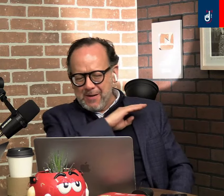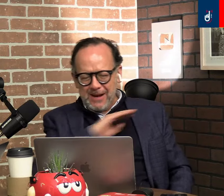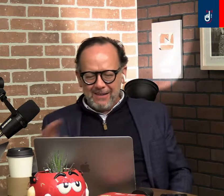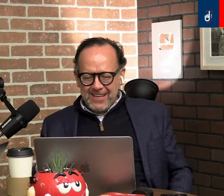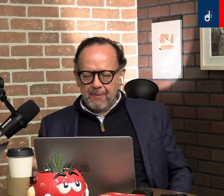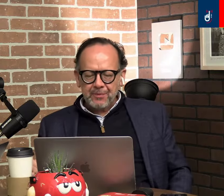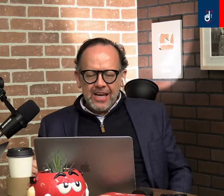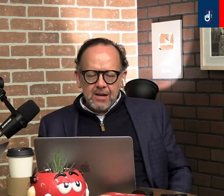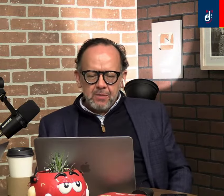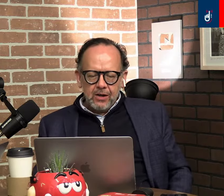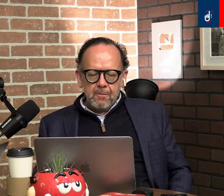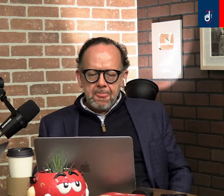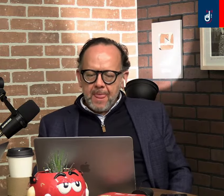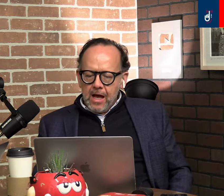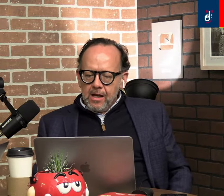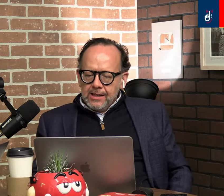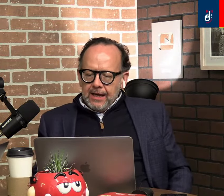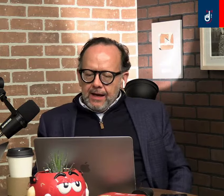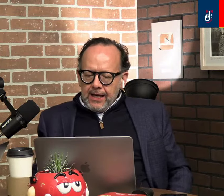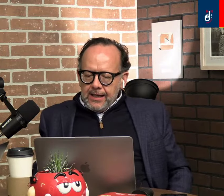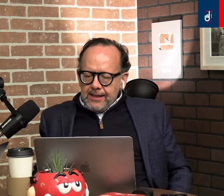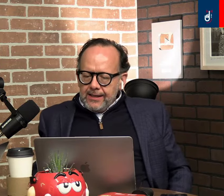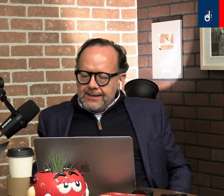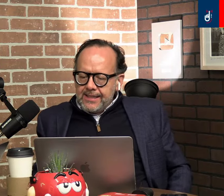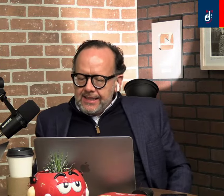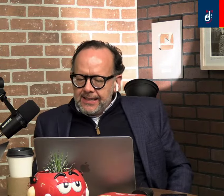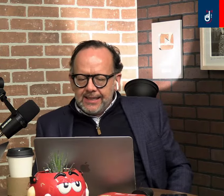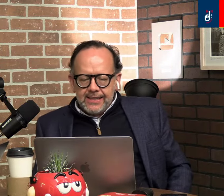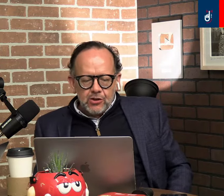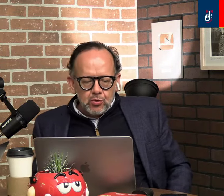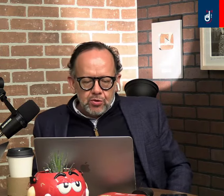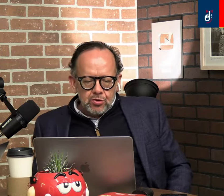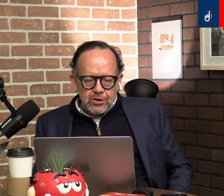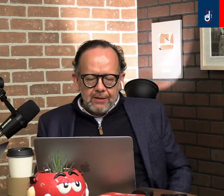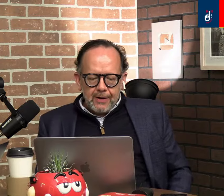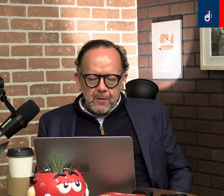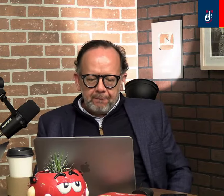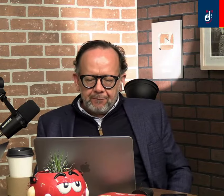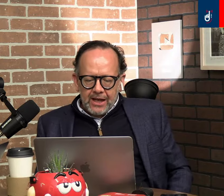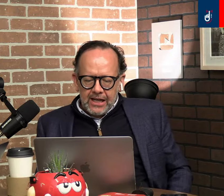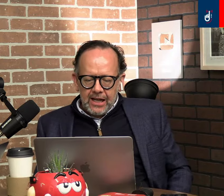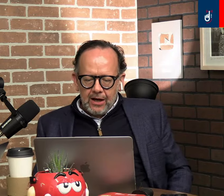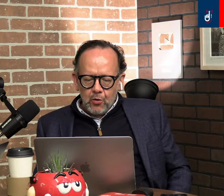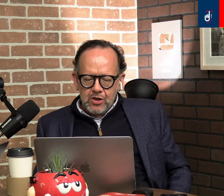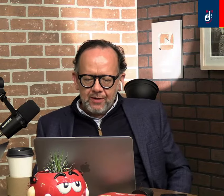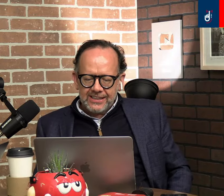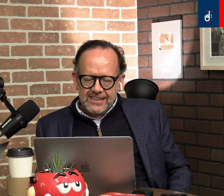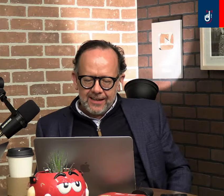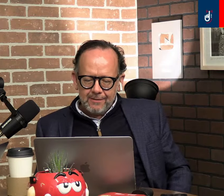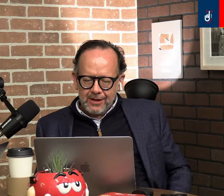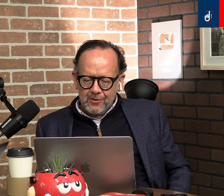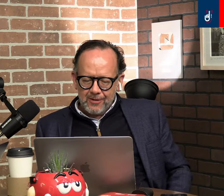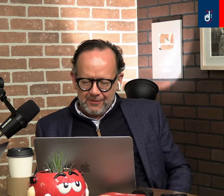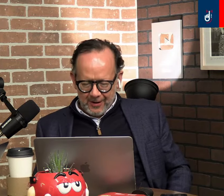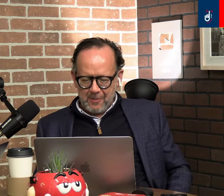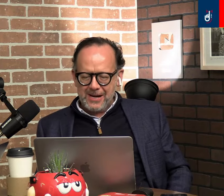Es una maravilla. Bueno, tiene estudios, Álvaro, en la